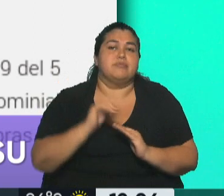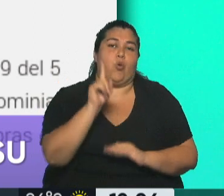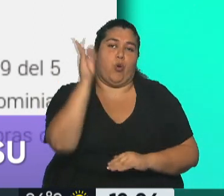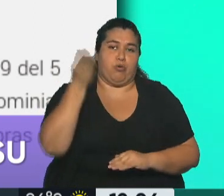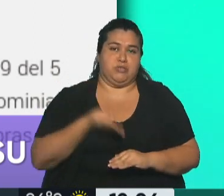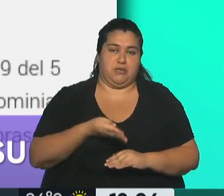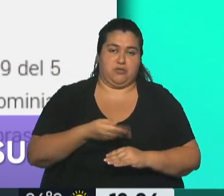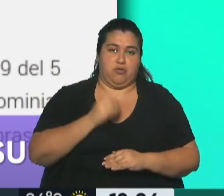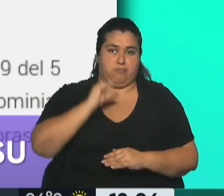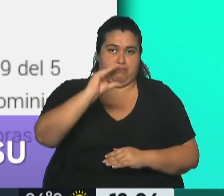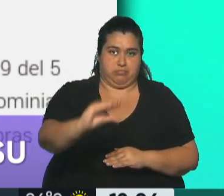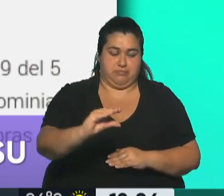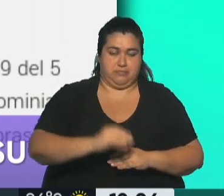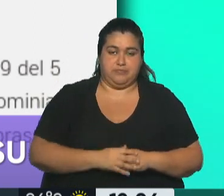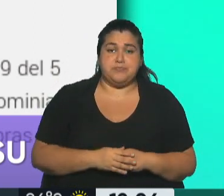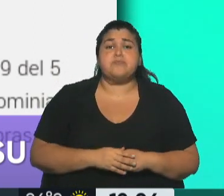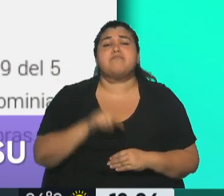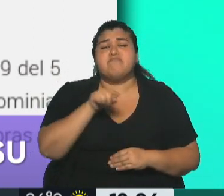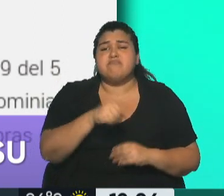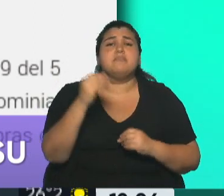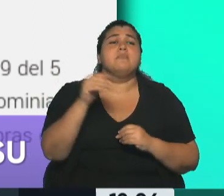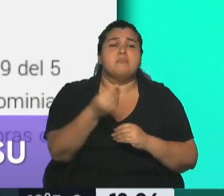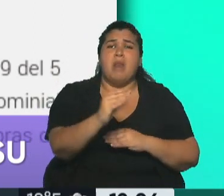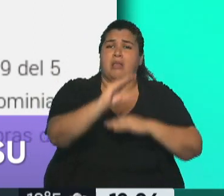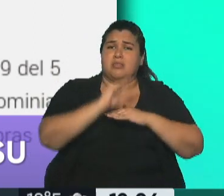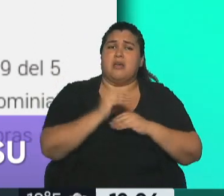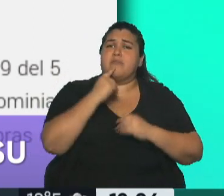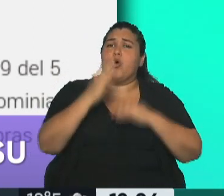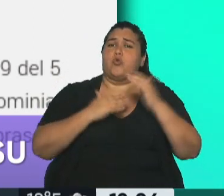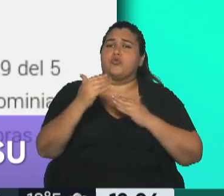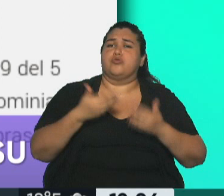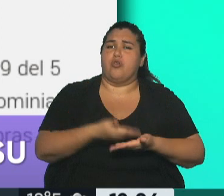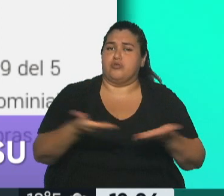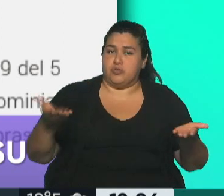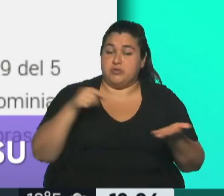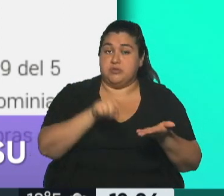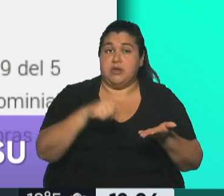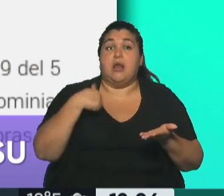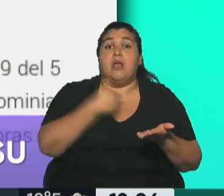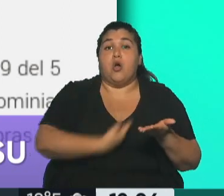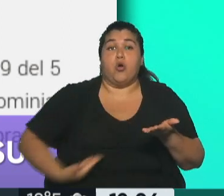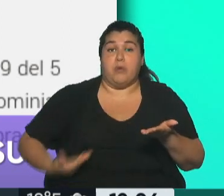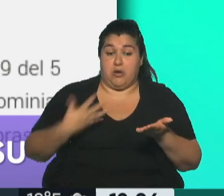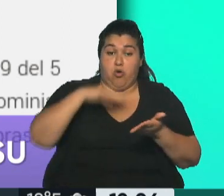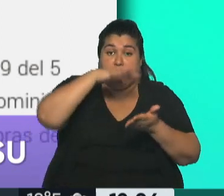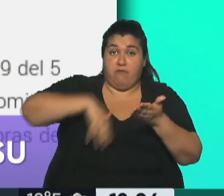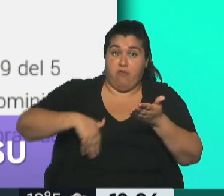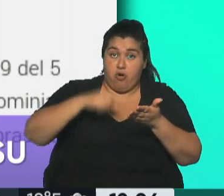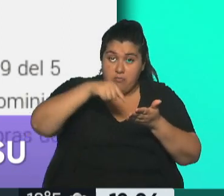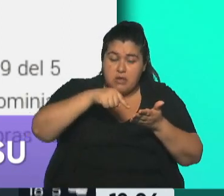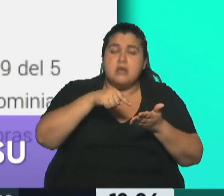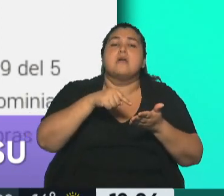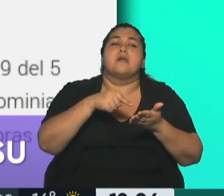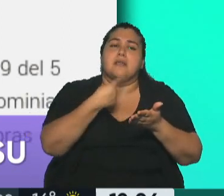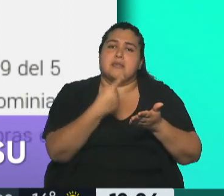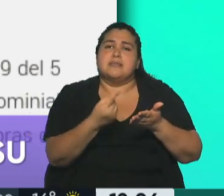justamente este fondo orientado a la construcción de viviendas sociales quedó en la mira del gobierno tras un informe interno que advirtió una